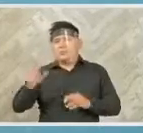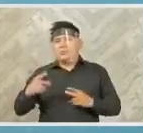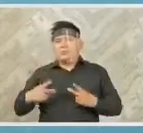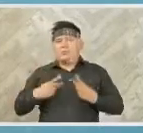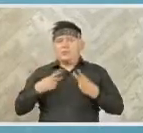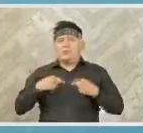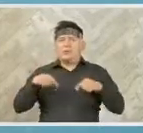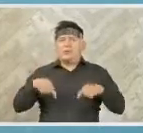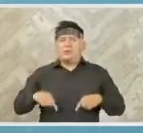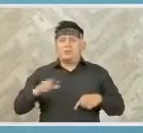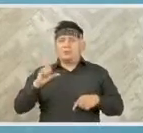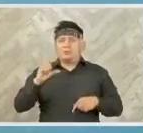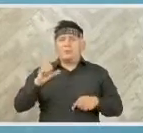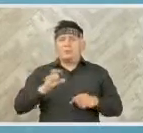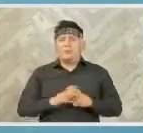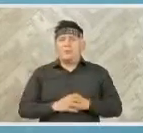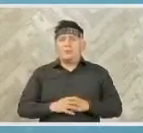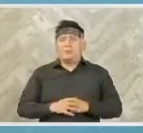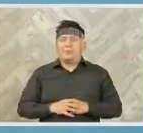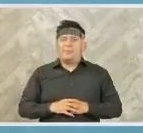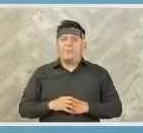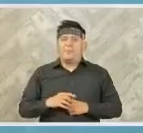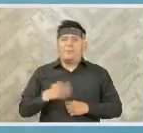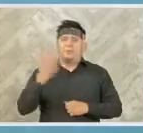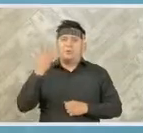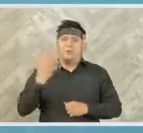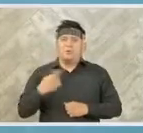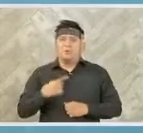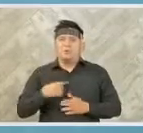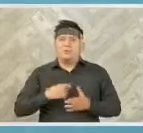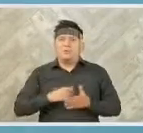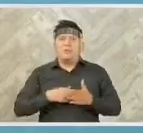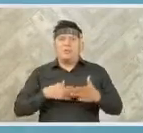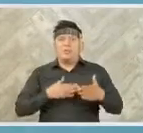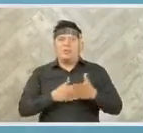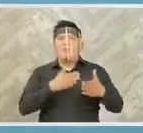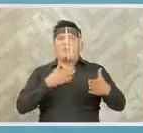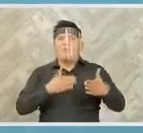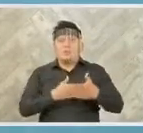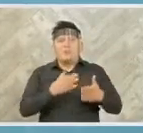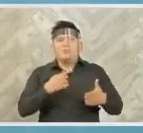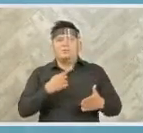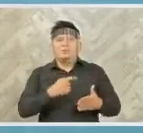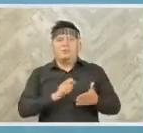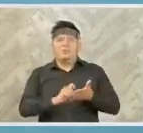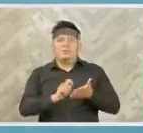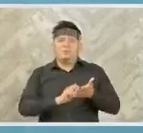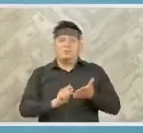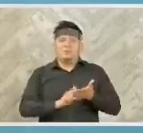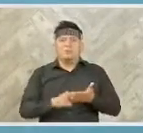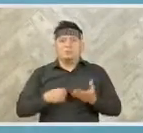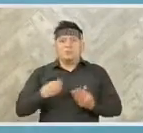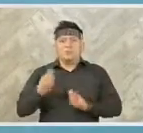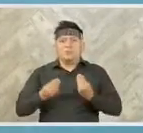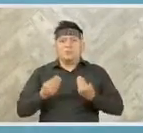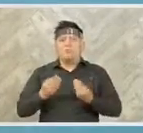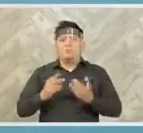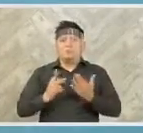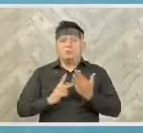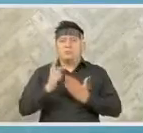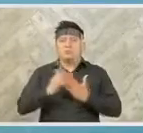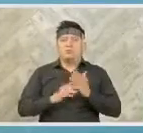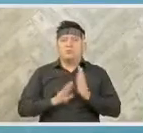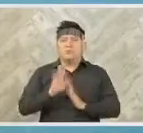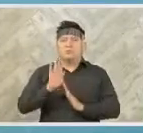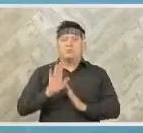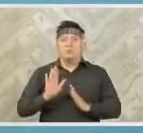tienen demandas completamente legítimas y completamente necesarias que hemos venido abordando en el plan de desarrollo, no solo desde la